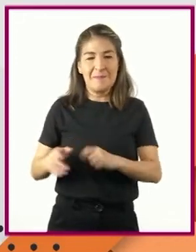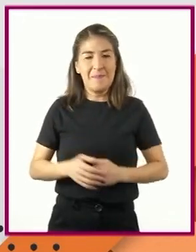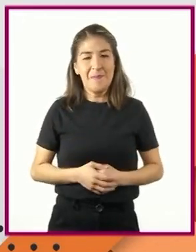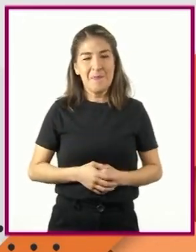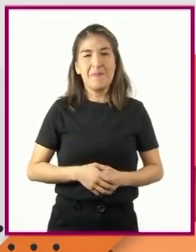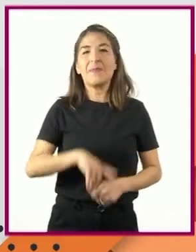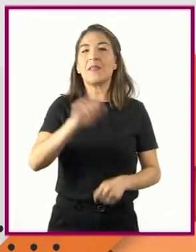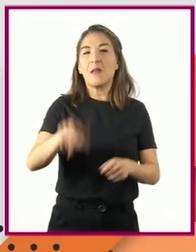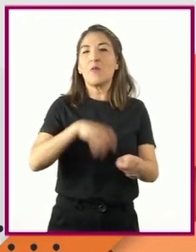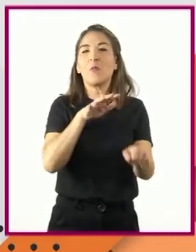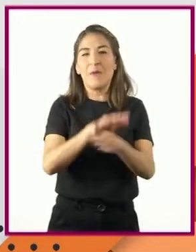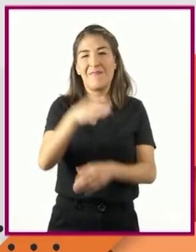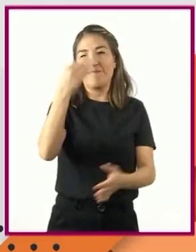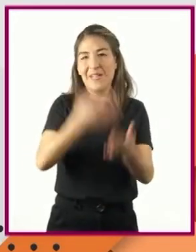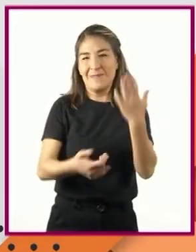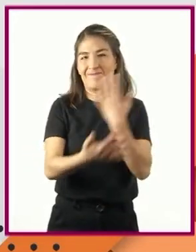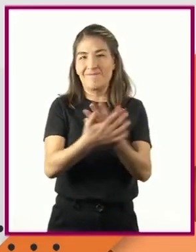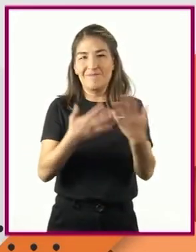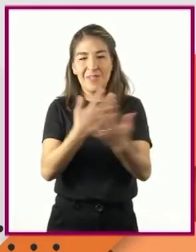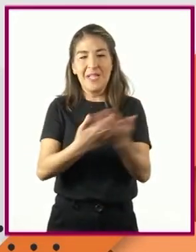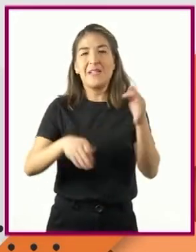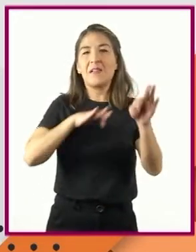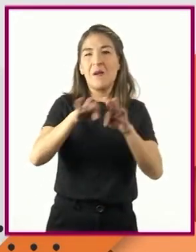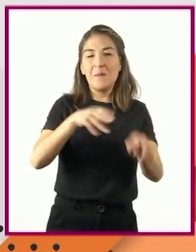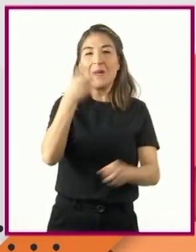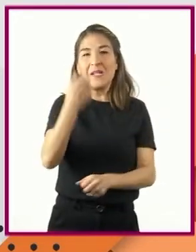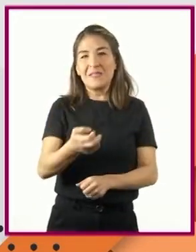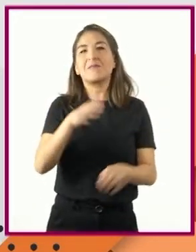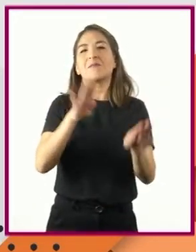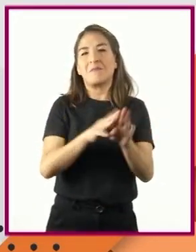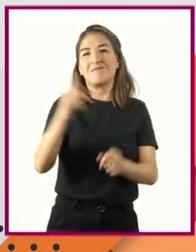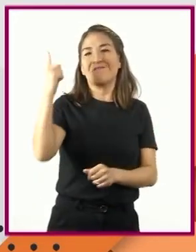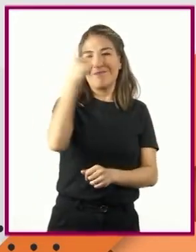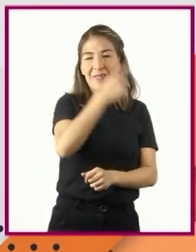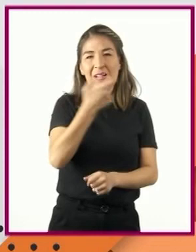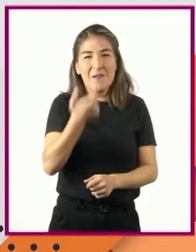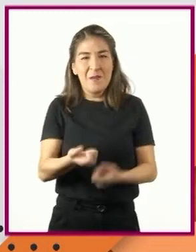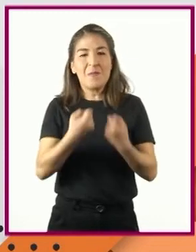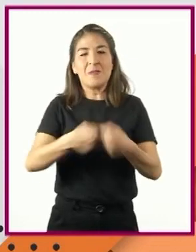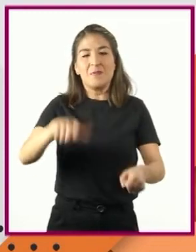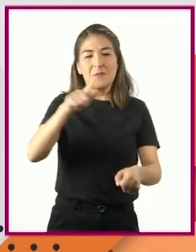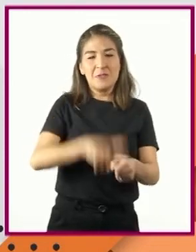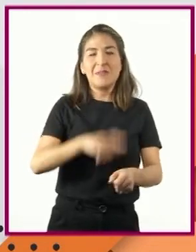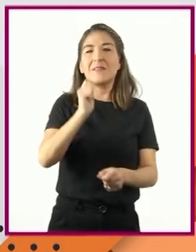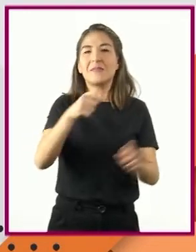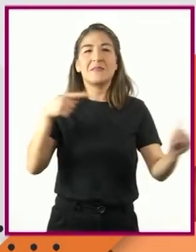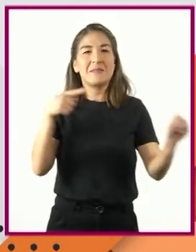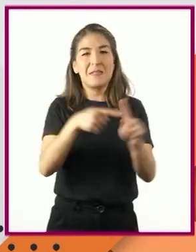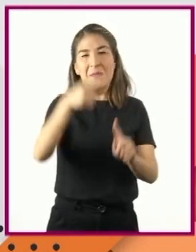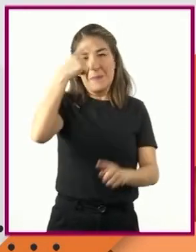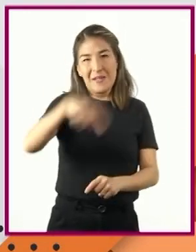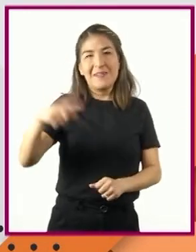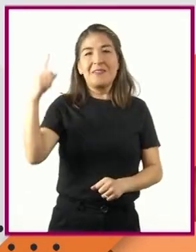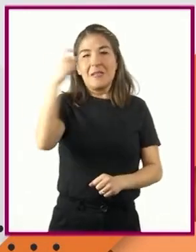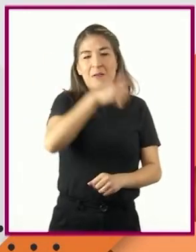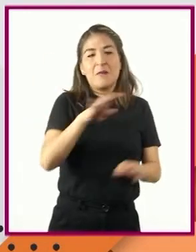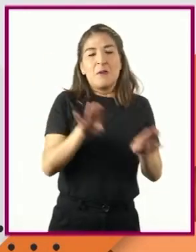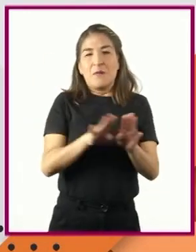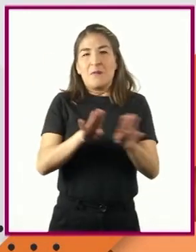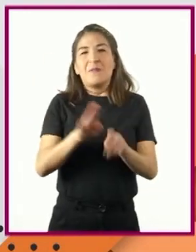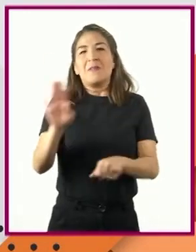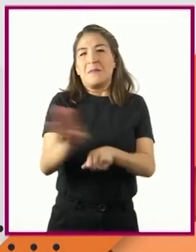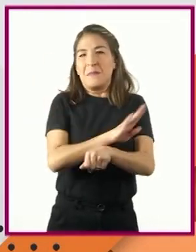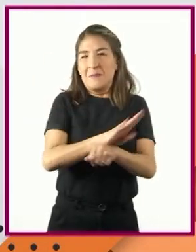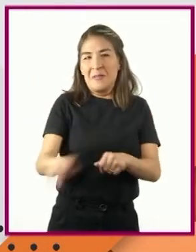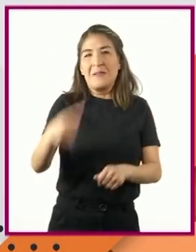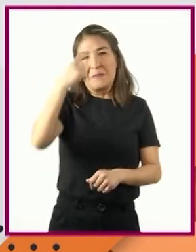La falta de mano de obra desató una crisis económica y social que condujo a la escasez de productos básicos